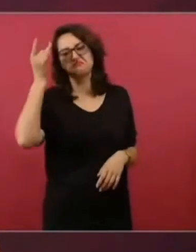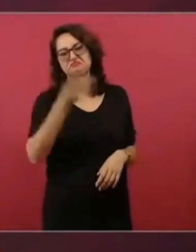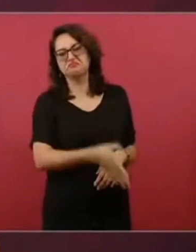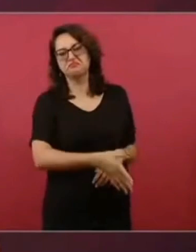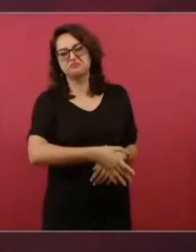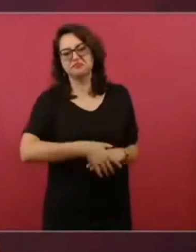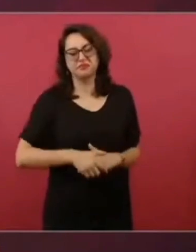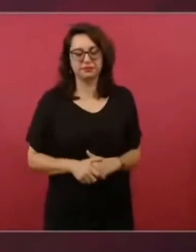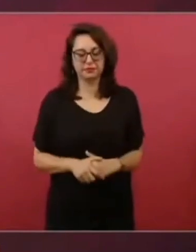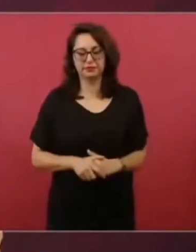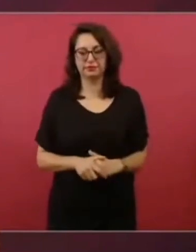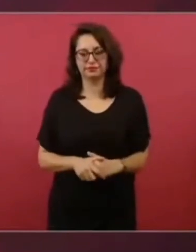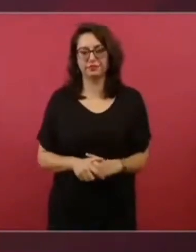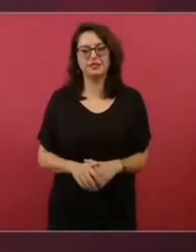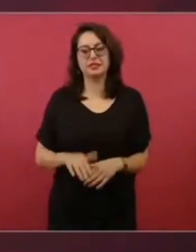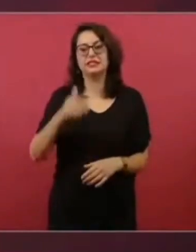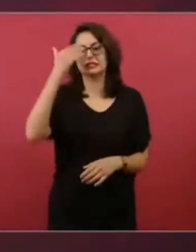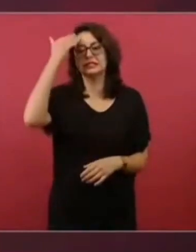Sabe que